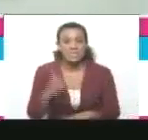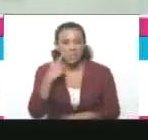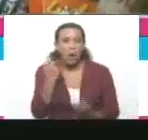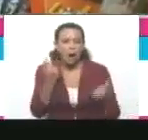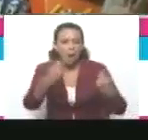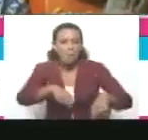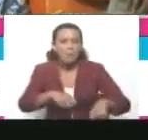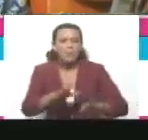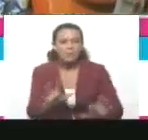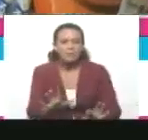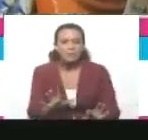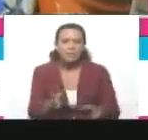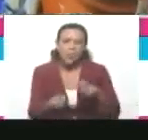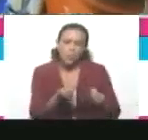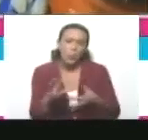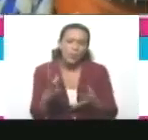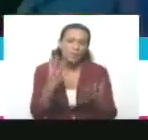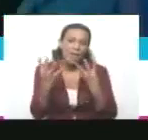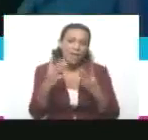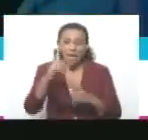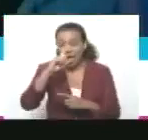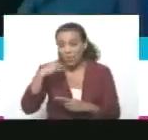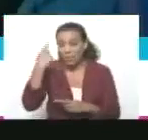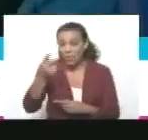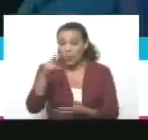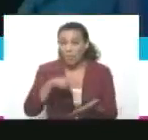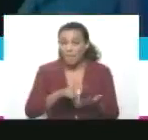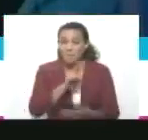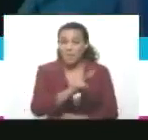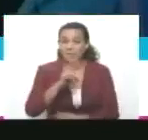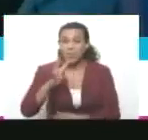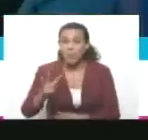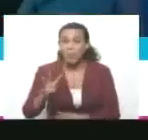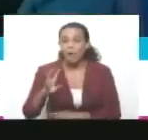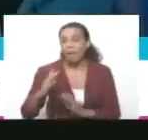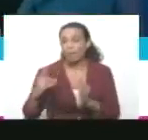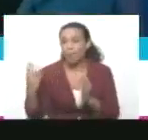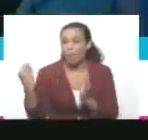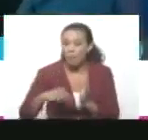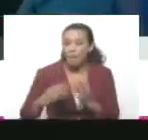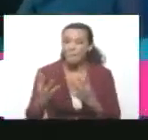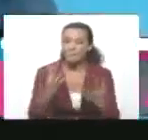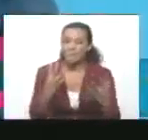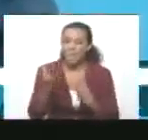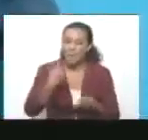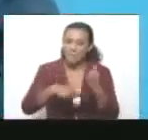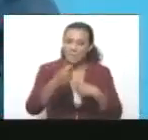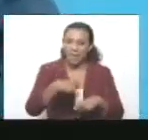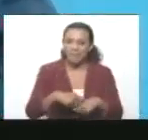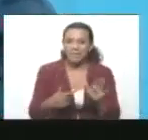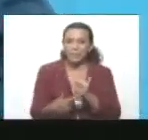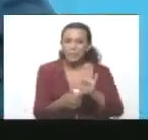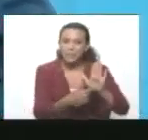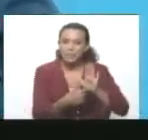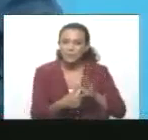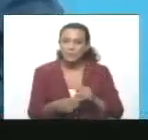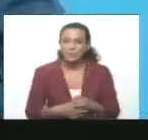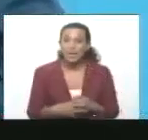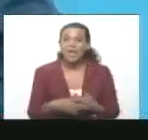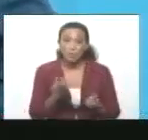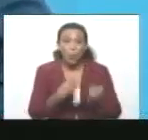a hacer una feria el año que viene y el año que viene después. Correcto. Embajador Aidán, nuestras economías